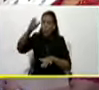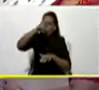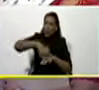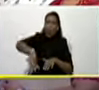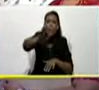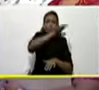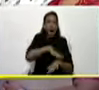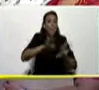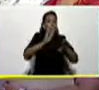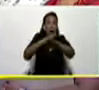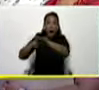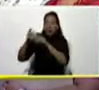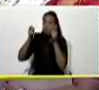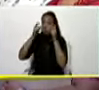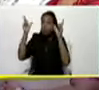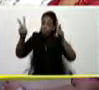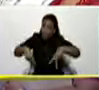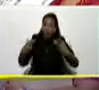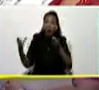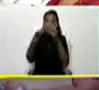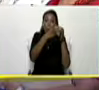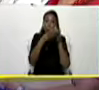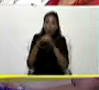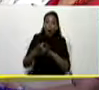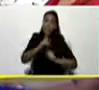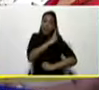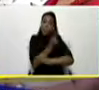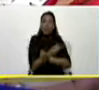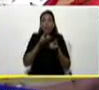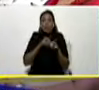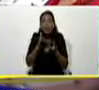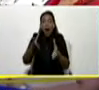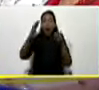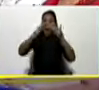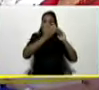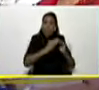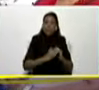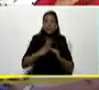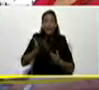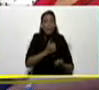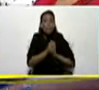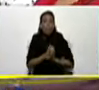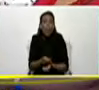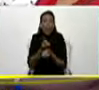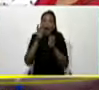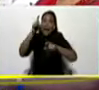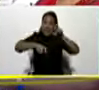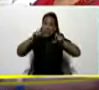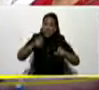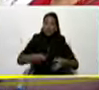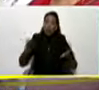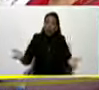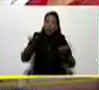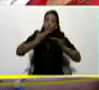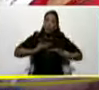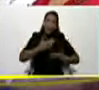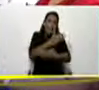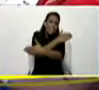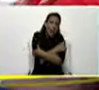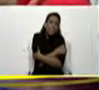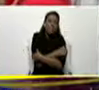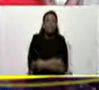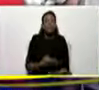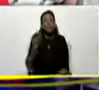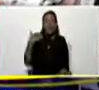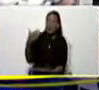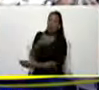para despertar, para organizar, para empoderar y para darle el amor al pueblo y recibir el abrazo de ustedes. Dame un abrazo,